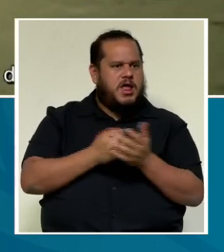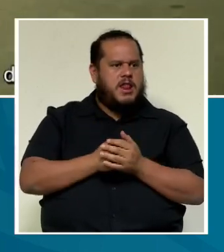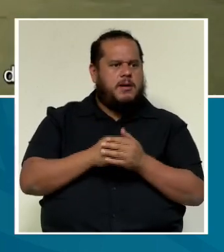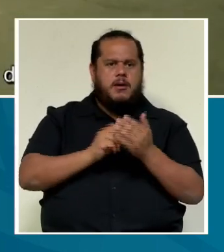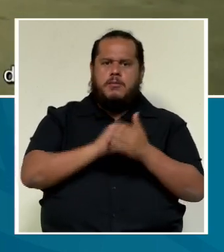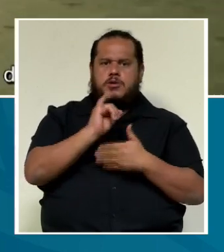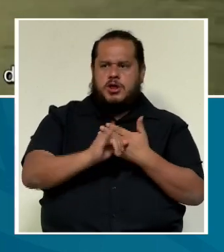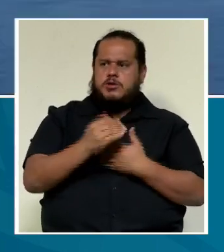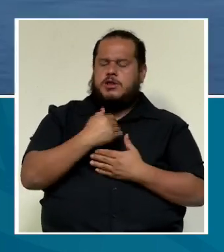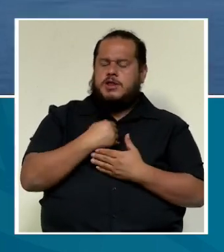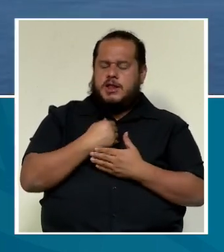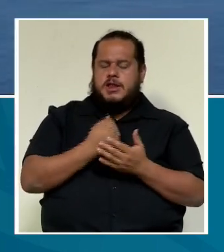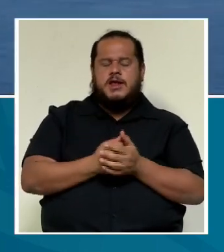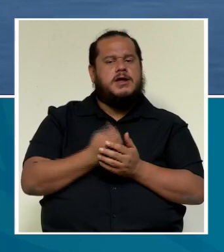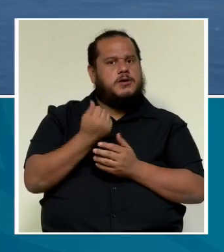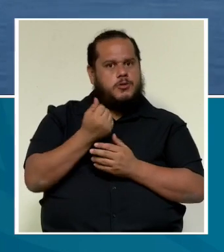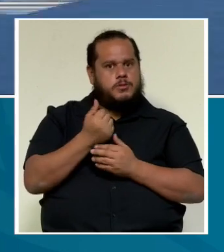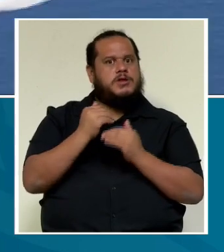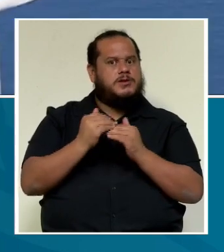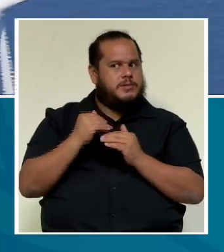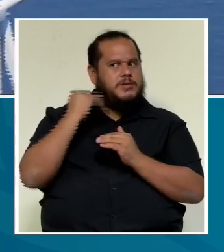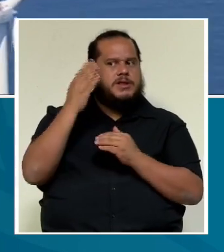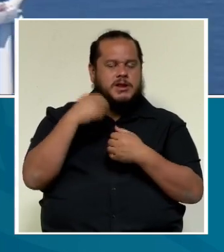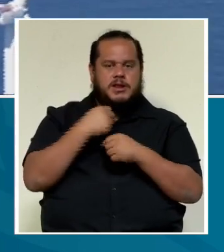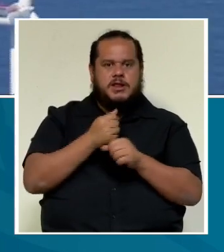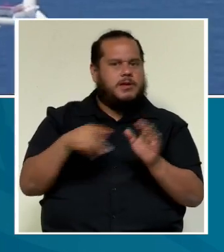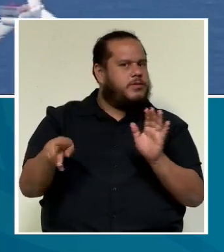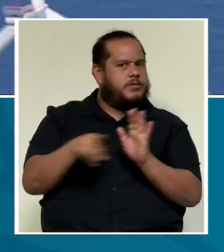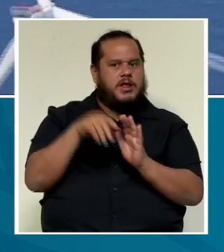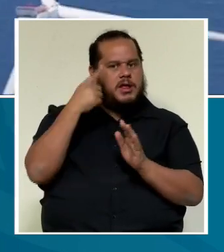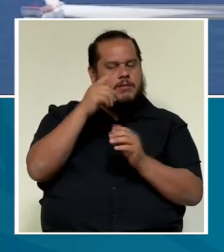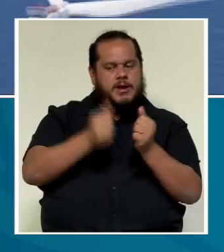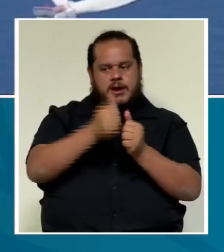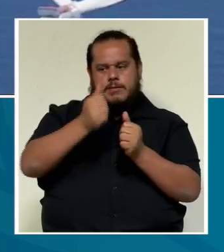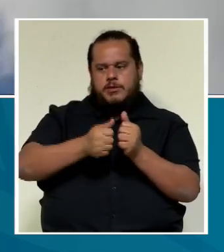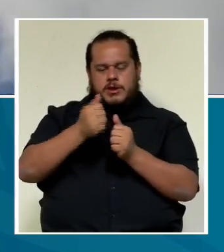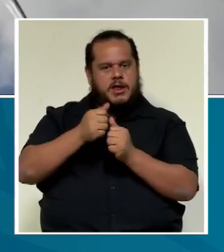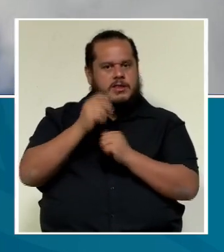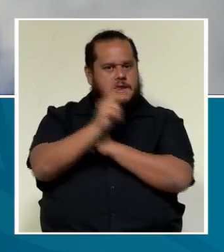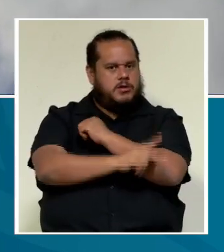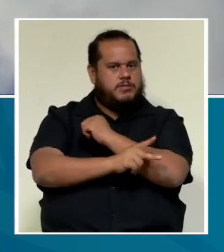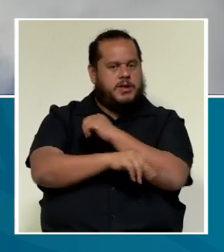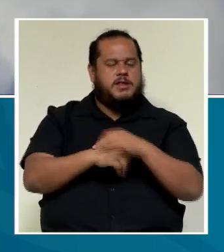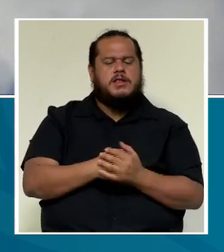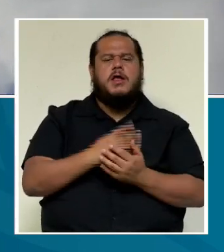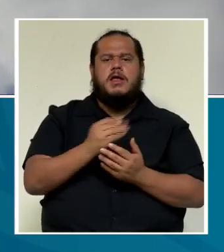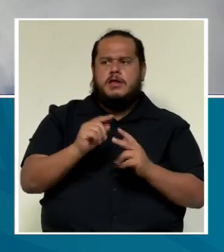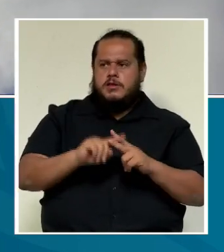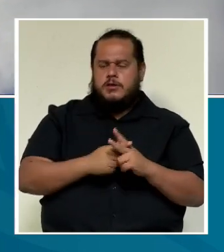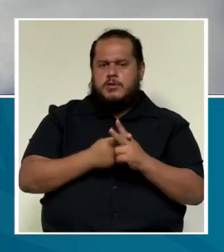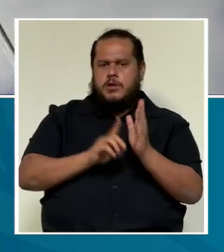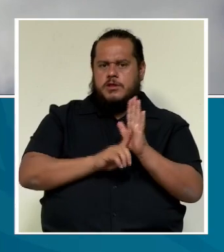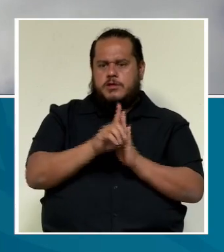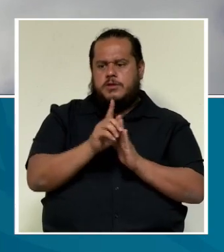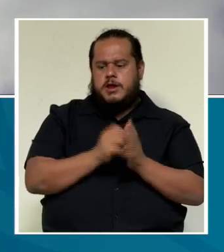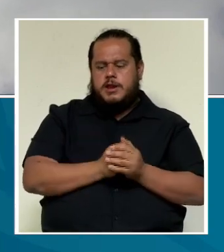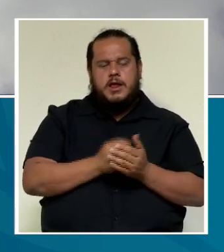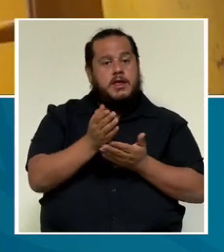tenían costos muy altos y prácticamente los hacía prohibitivos para la gran mayoría de los países, y se comenzó a desarrollar